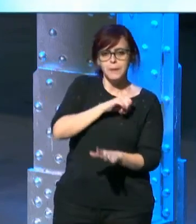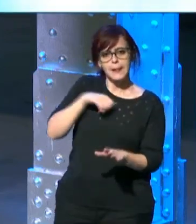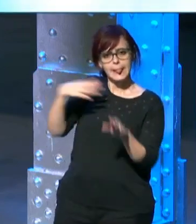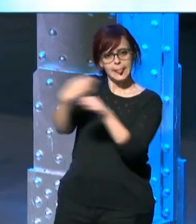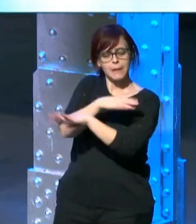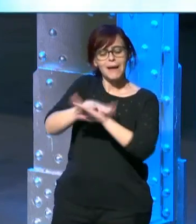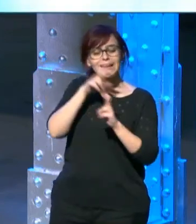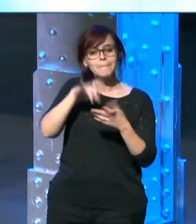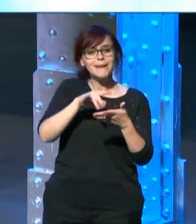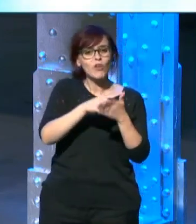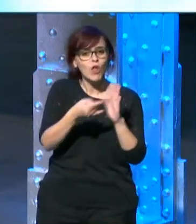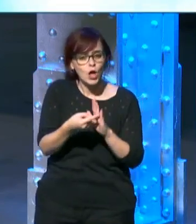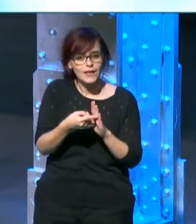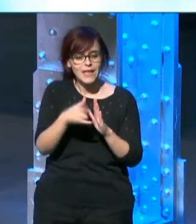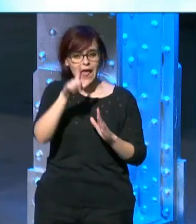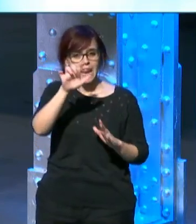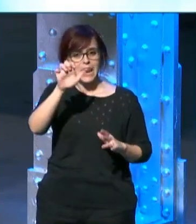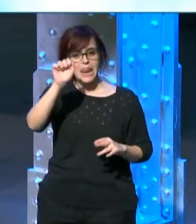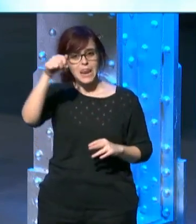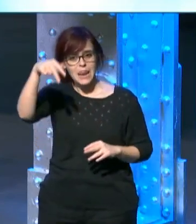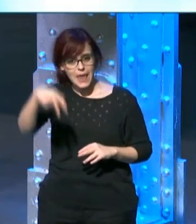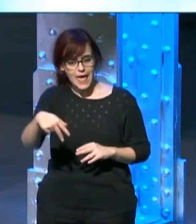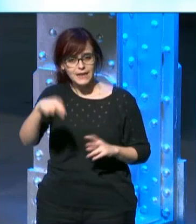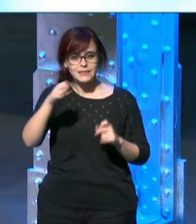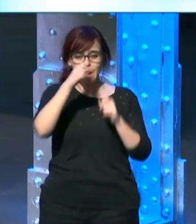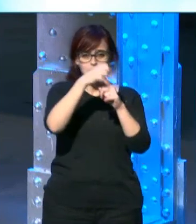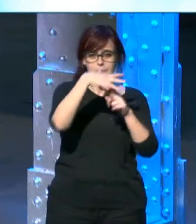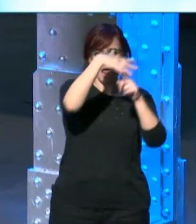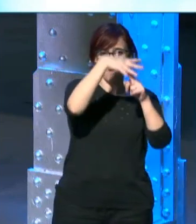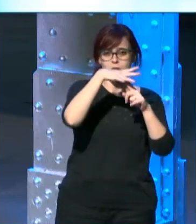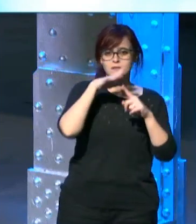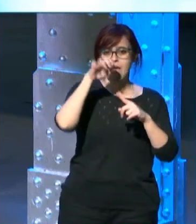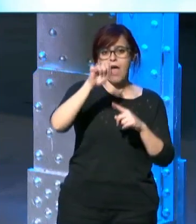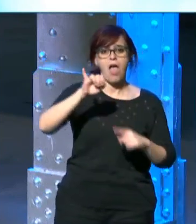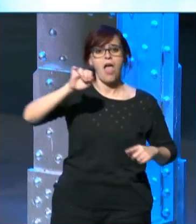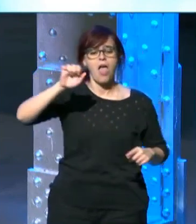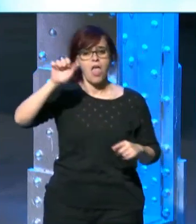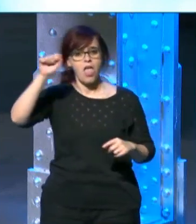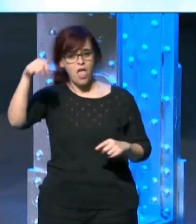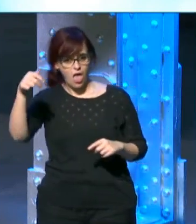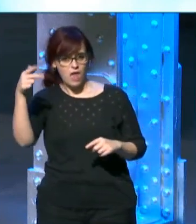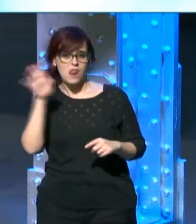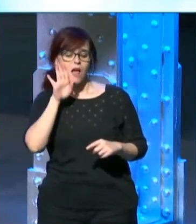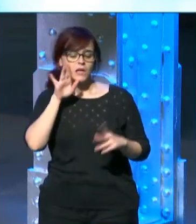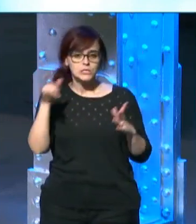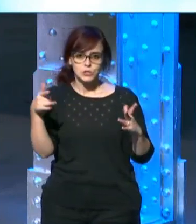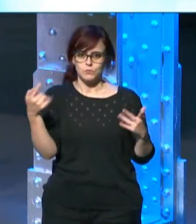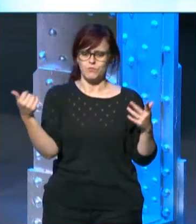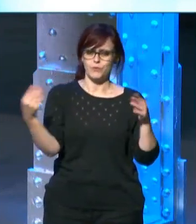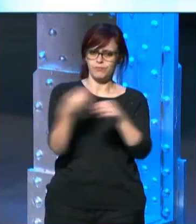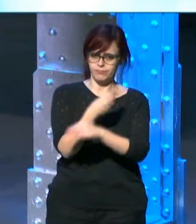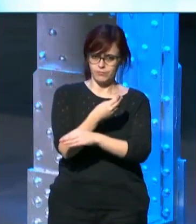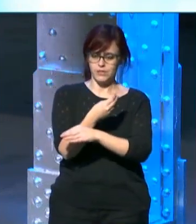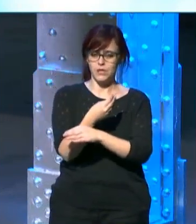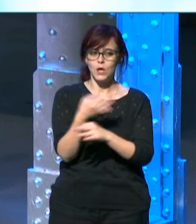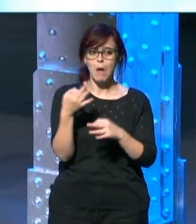introducir las metodologías Lean dentro del paraguas de Agile. Y de hecho esa es base de que muchas veces cuando